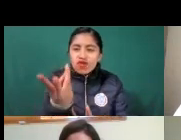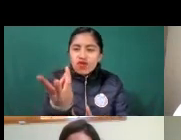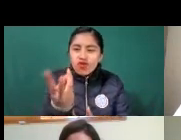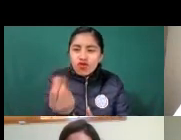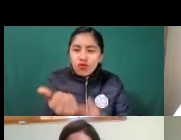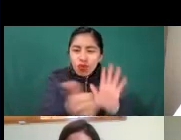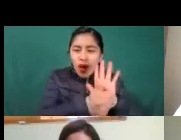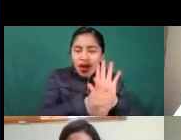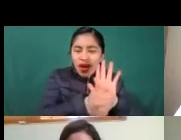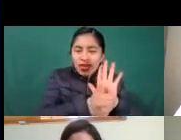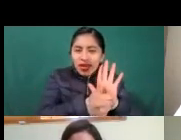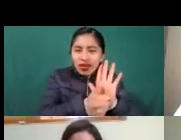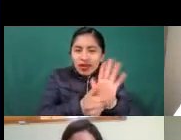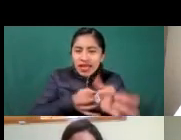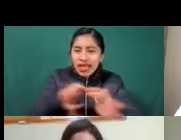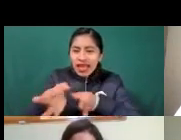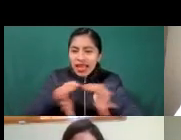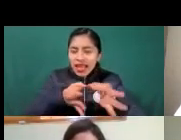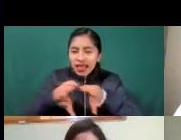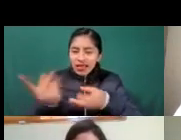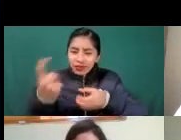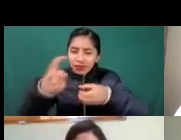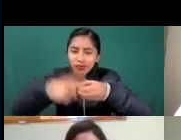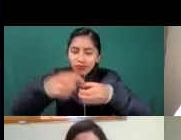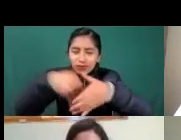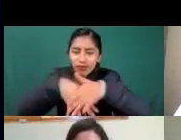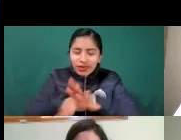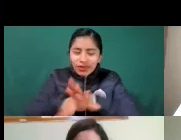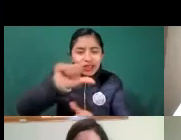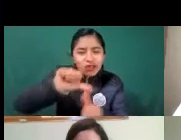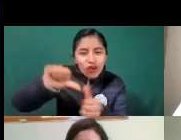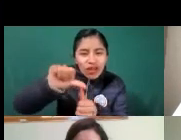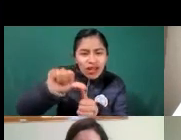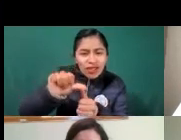está la explicación sobre la participación activa de las personas sordas?